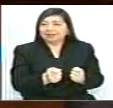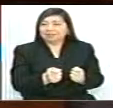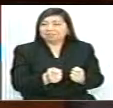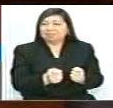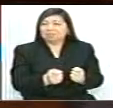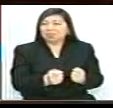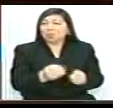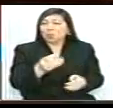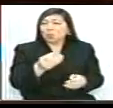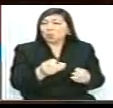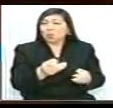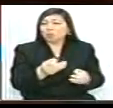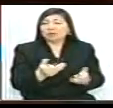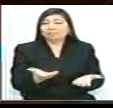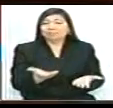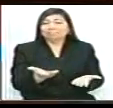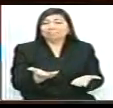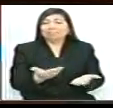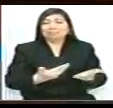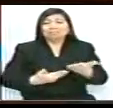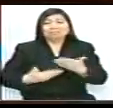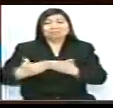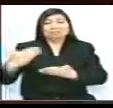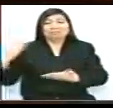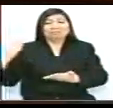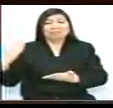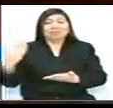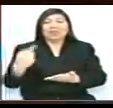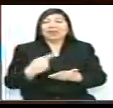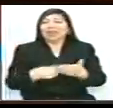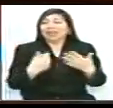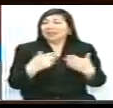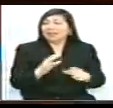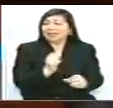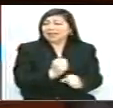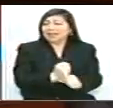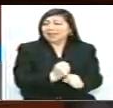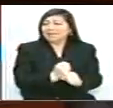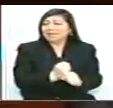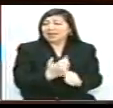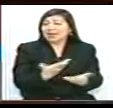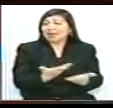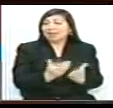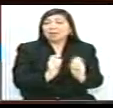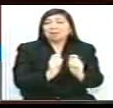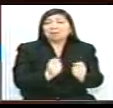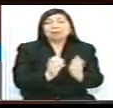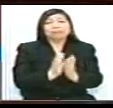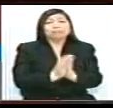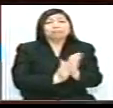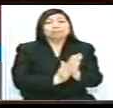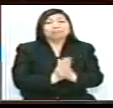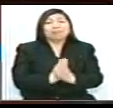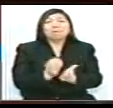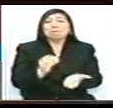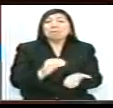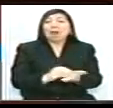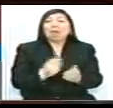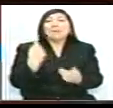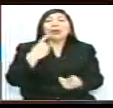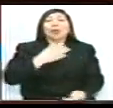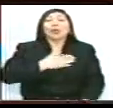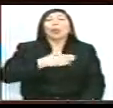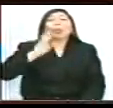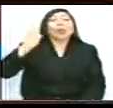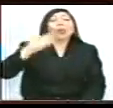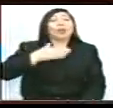estabilidad jurídica, incluso retroactiva. Aquellos que ya están trabajando, se les va a beneficiar aún más.